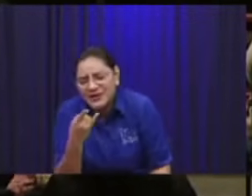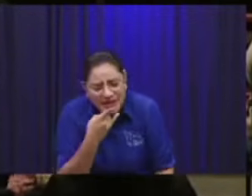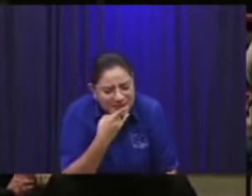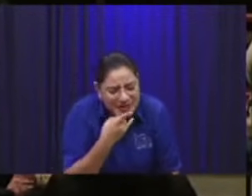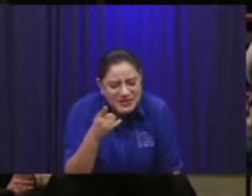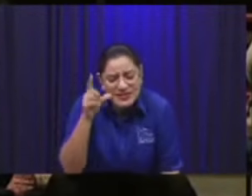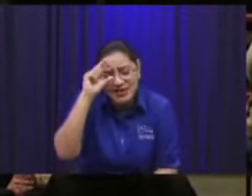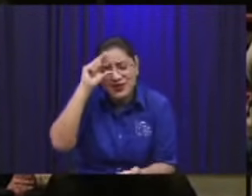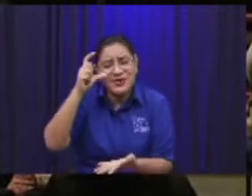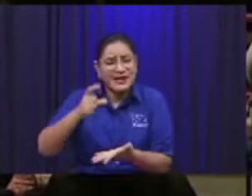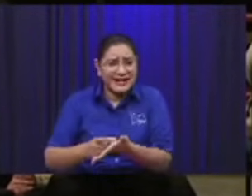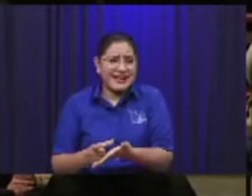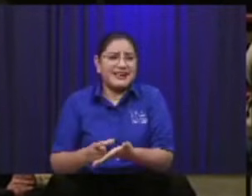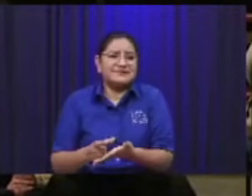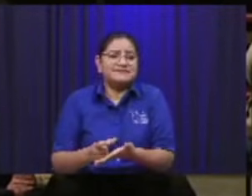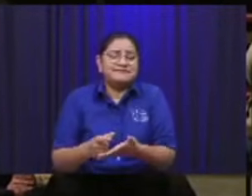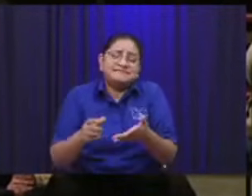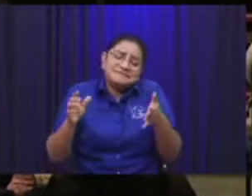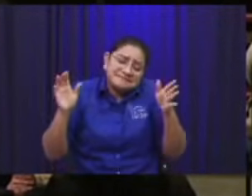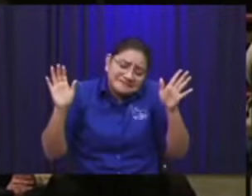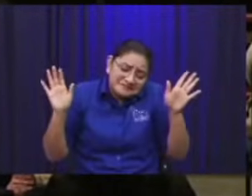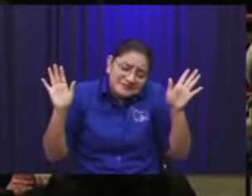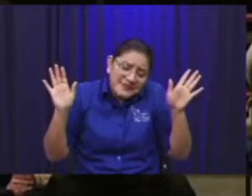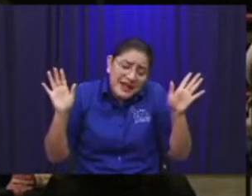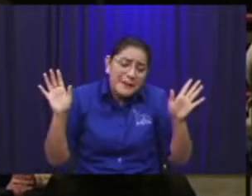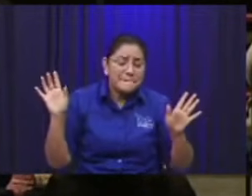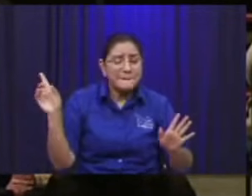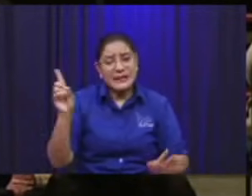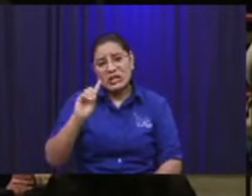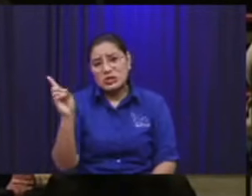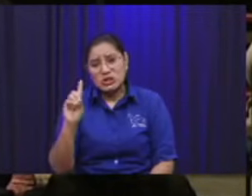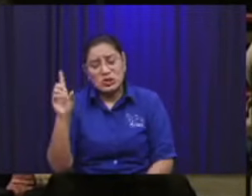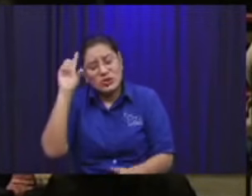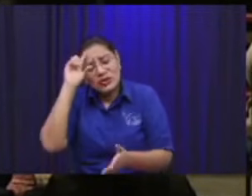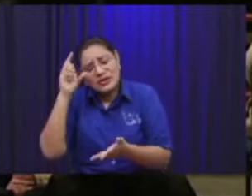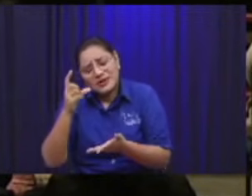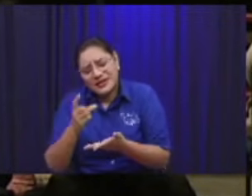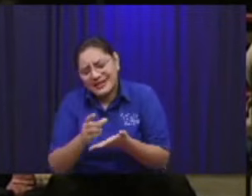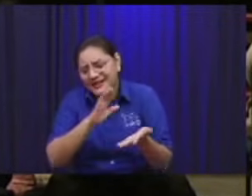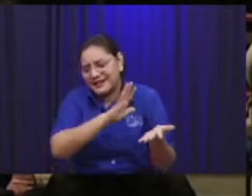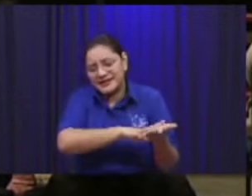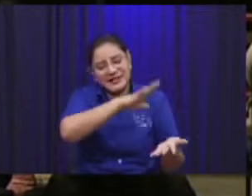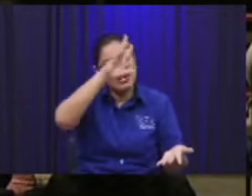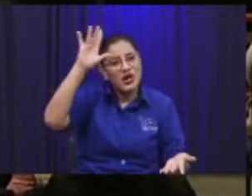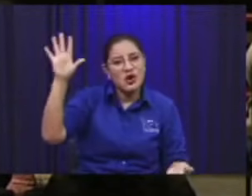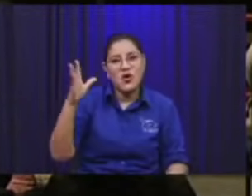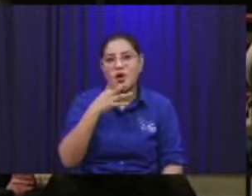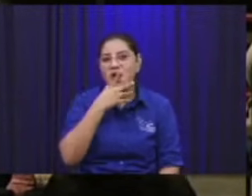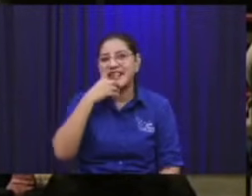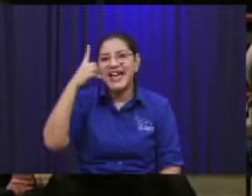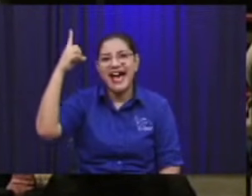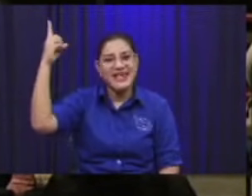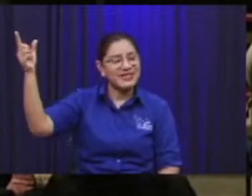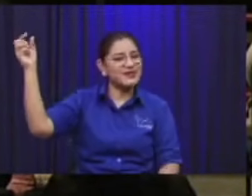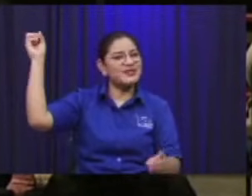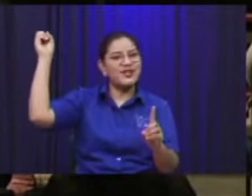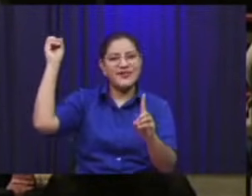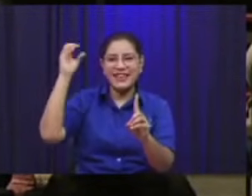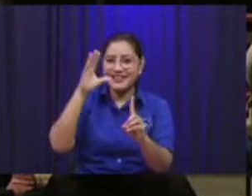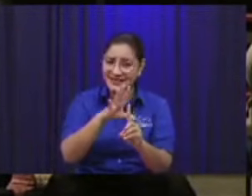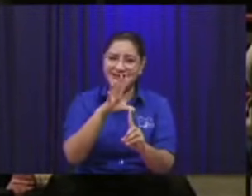usted lo quiere creer yo sé que ustedes lo cree pues pero si ustedes si lo quieren creer gloria a dios lo bendiga y si no me quiere